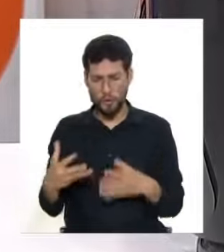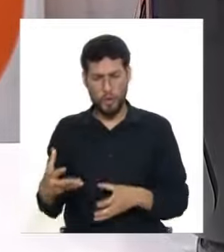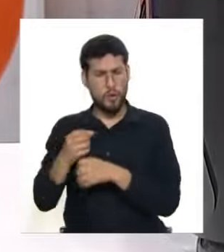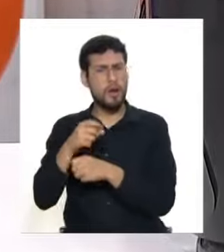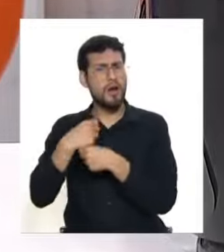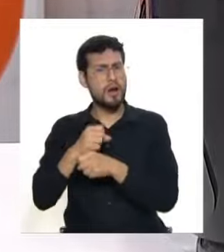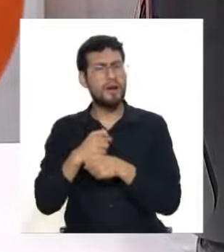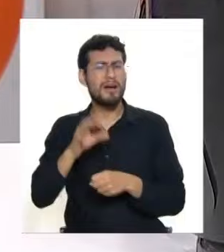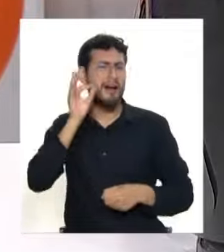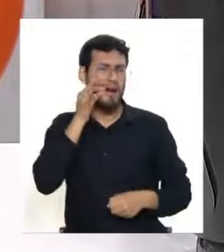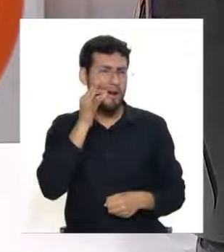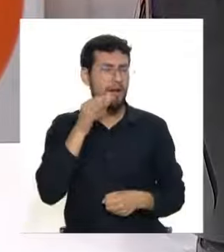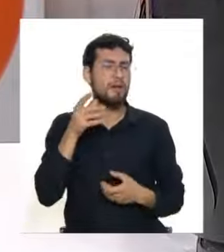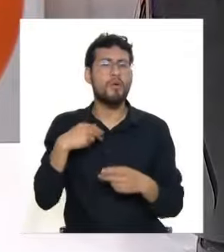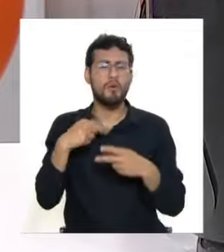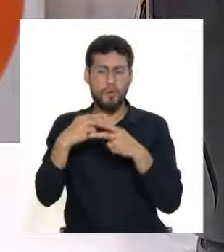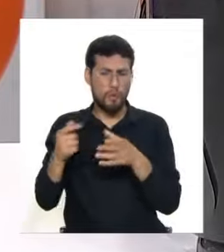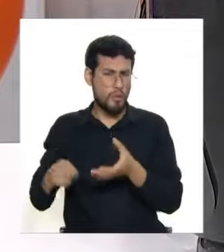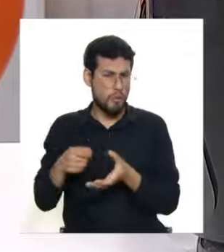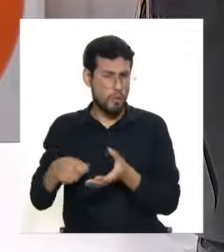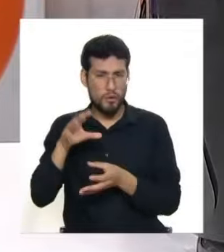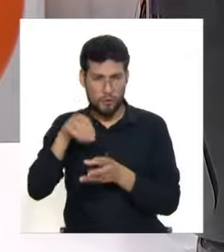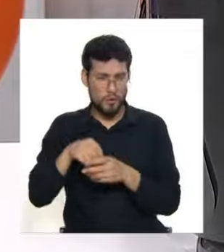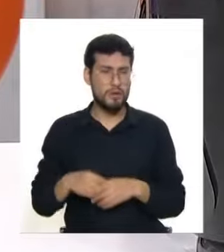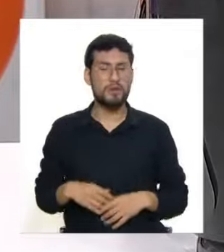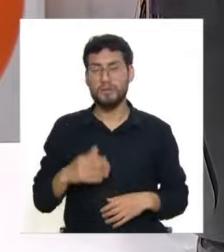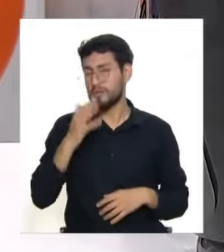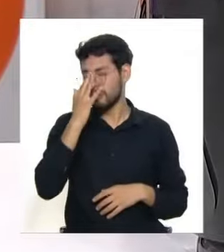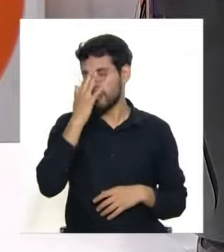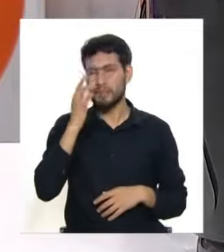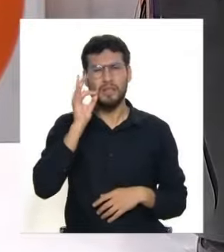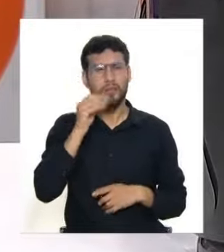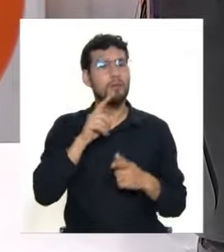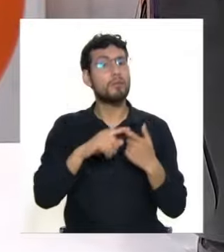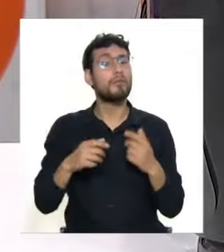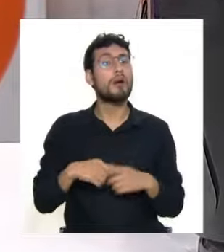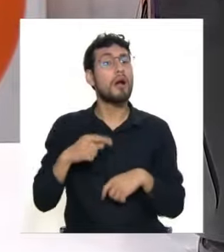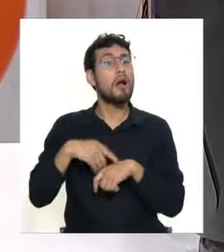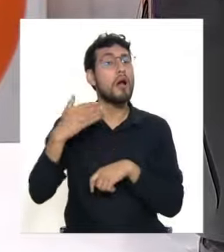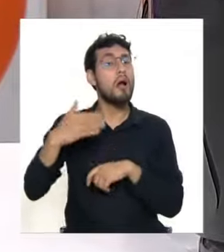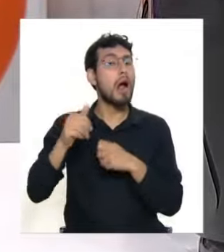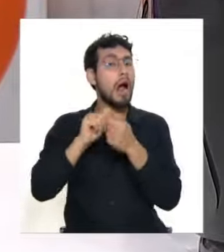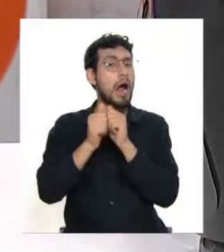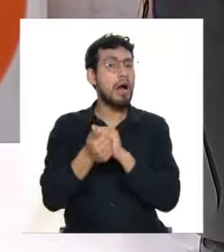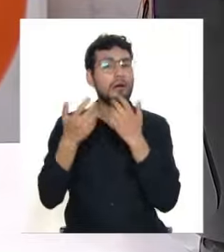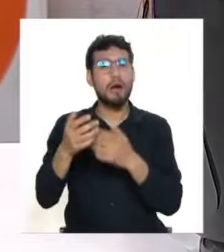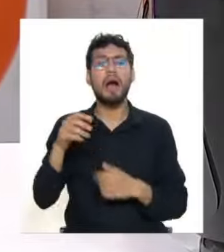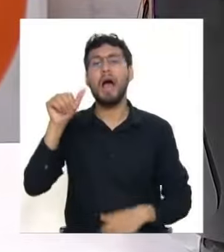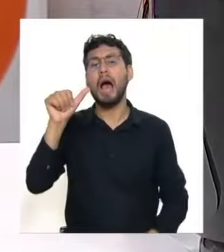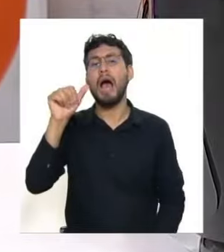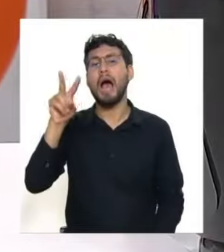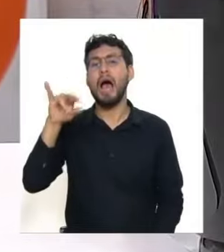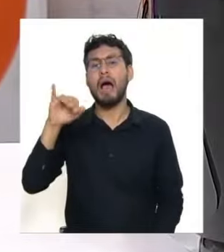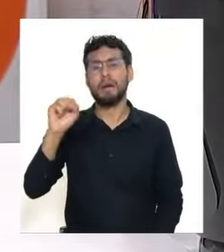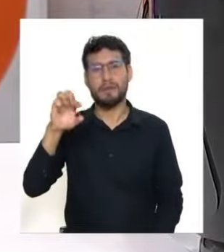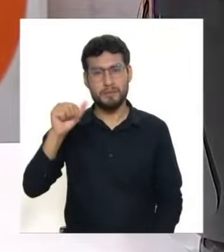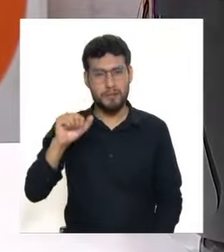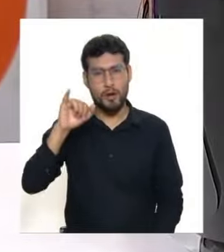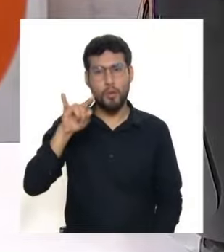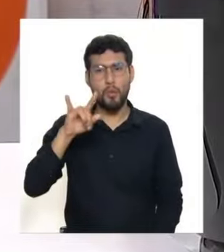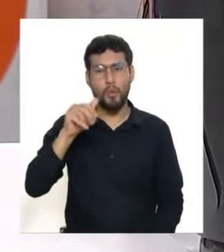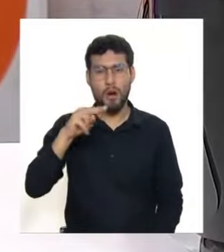y lo hicieron delicioso con huevito batido y toda la cosa. Bien rico, pero con el tiempo fue cambiando el nombre y ahora se llama Avispa